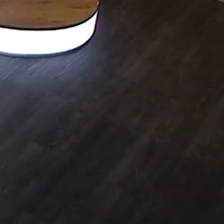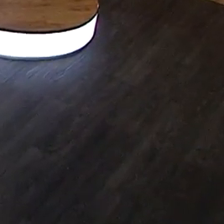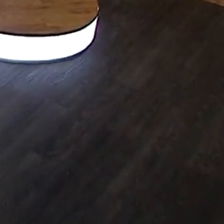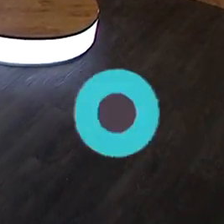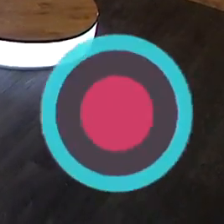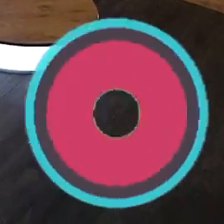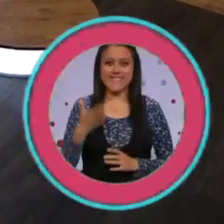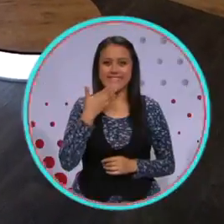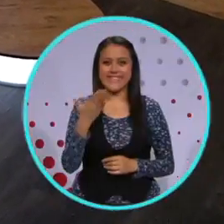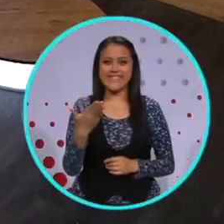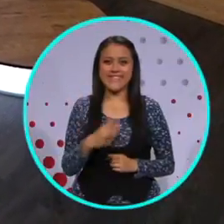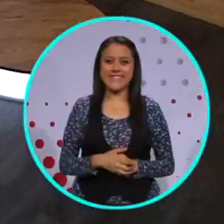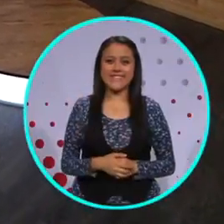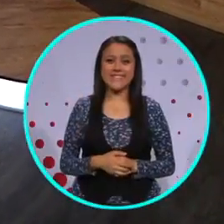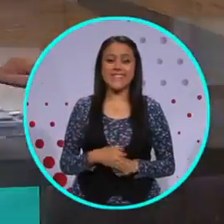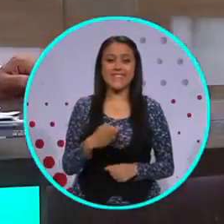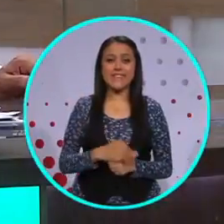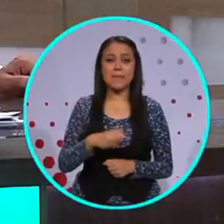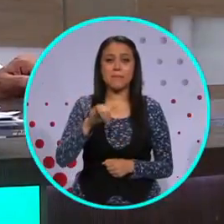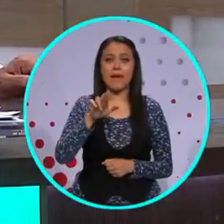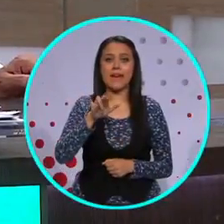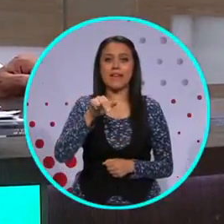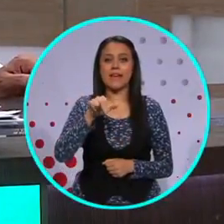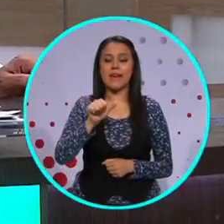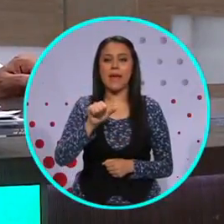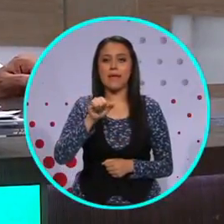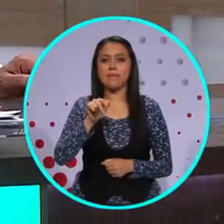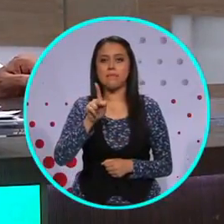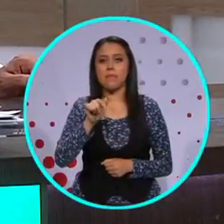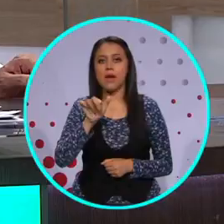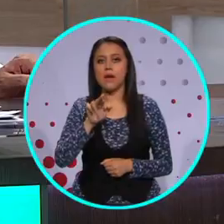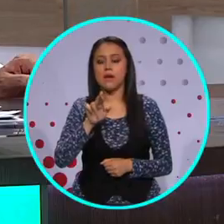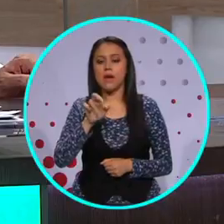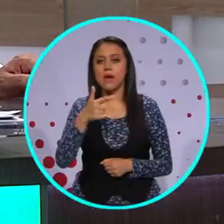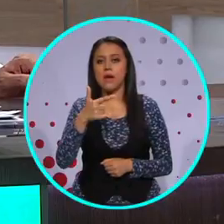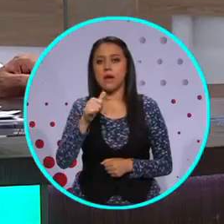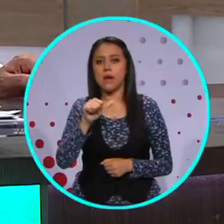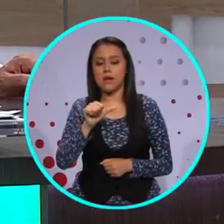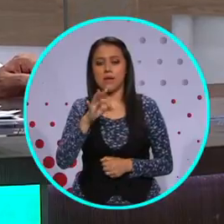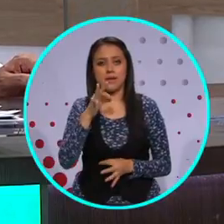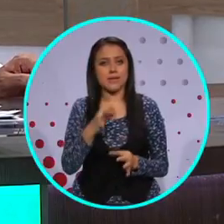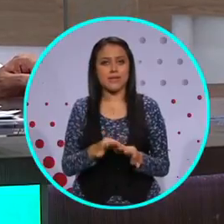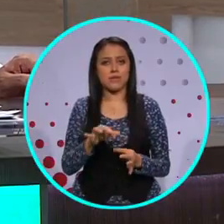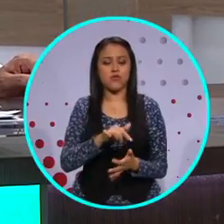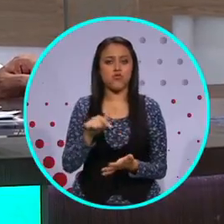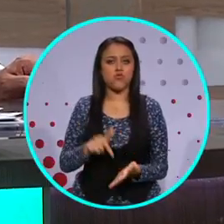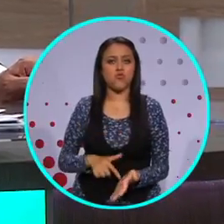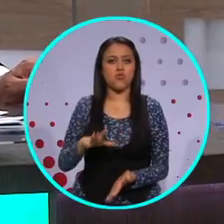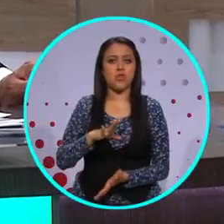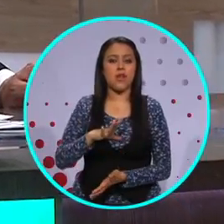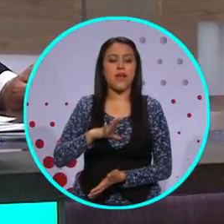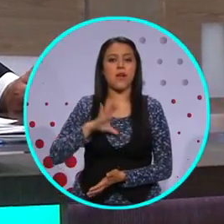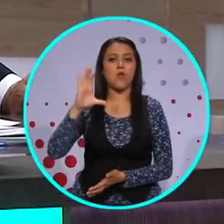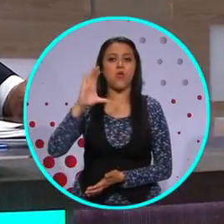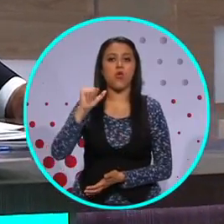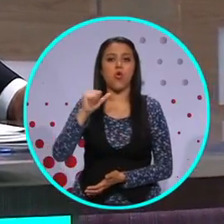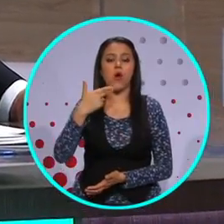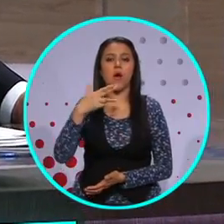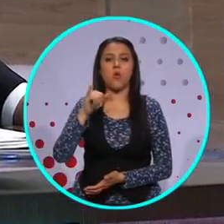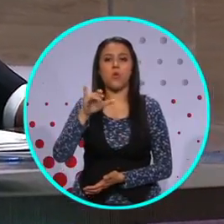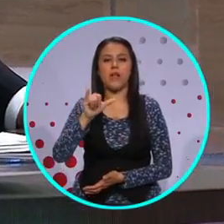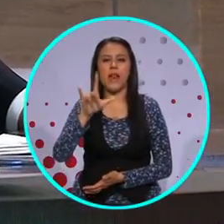bien vamos con mariana y para rea ya está listo allá desde la comarca lagunera vamos hasta coahuila